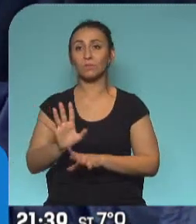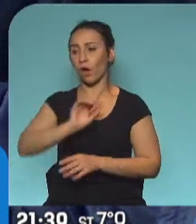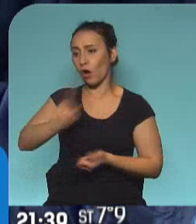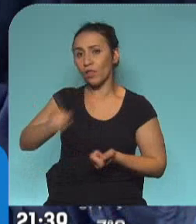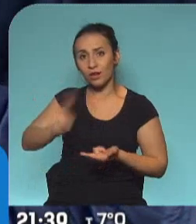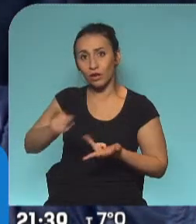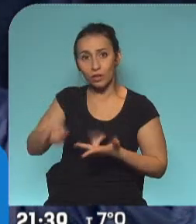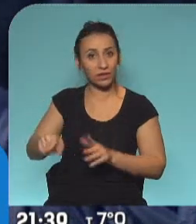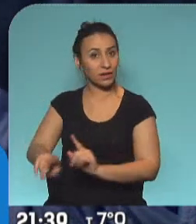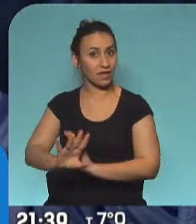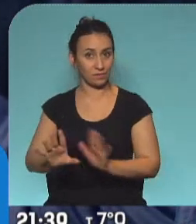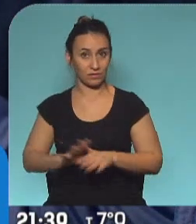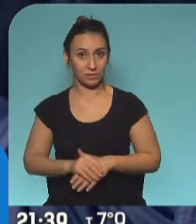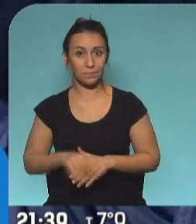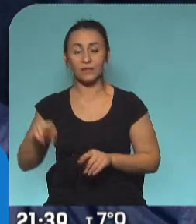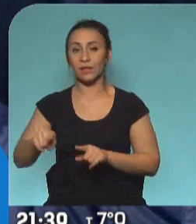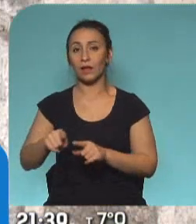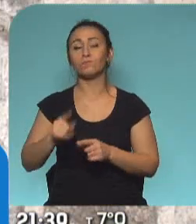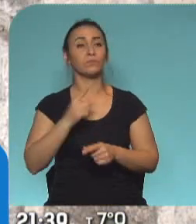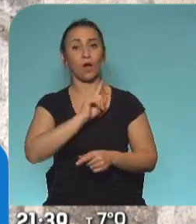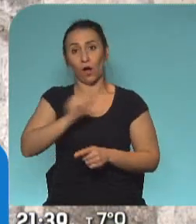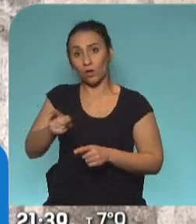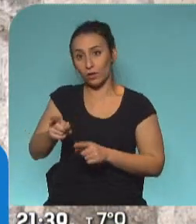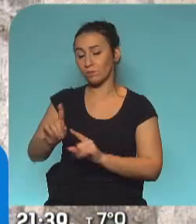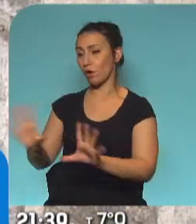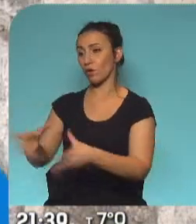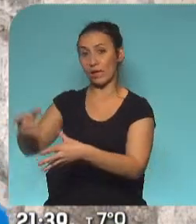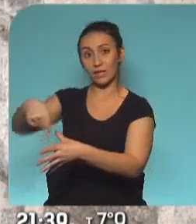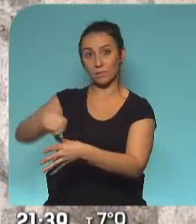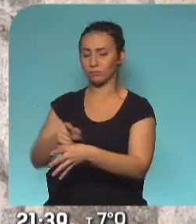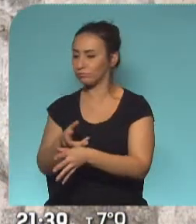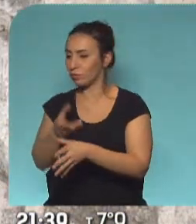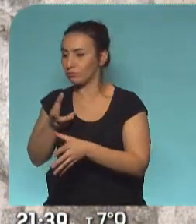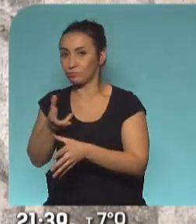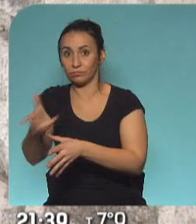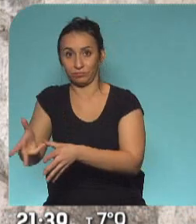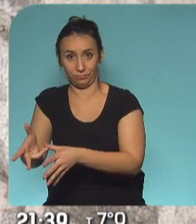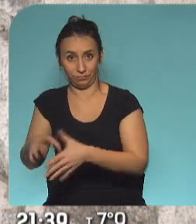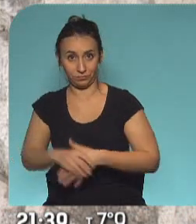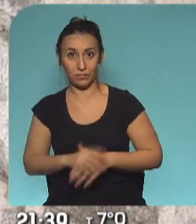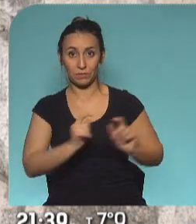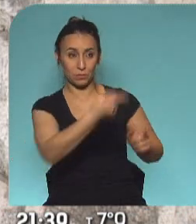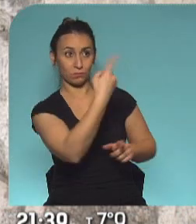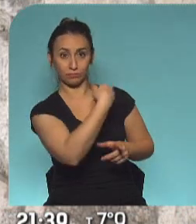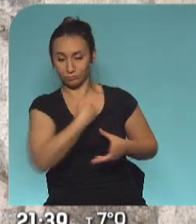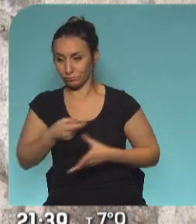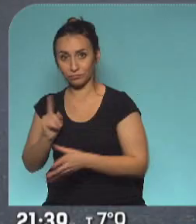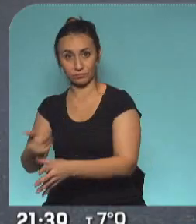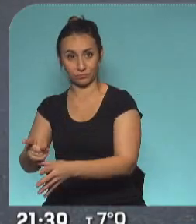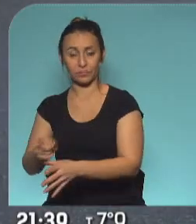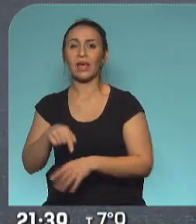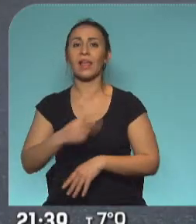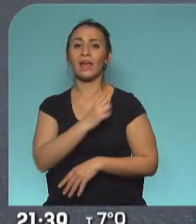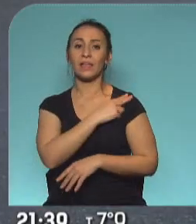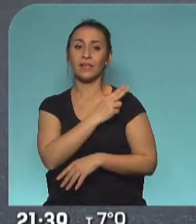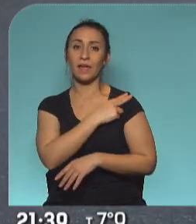y a su vez las brindaba hacia abajo, a su grupo de agentes. ¿De quién recibía órdenes? ¿De Martín Costes? Entre el jefe, en realidad jefe